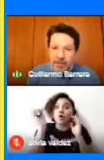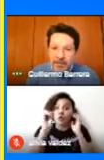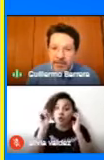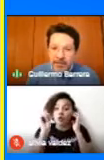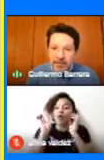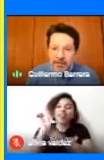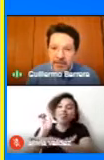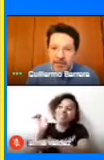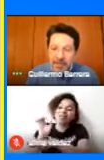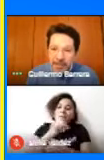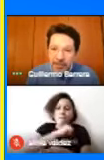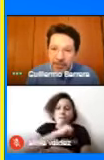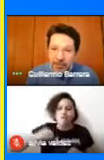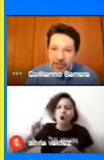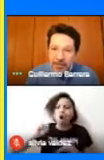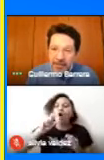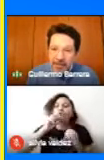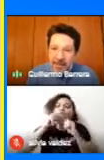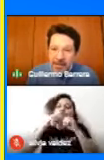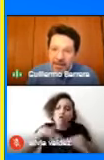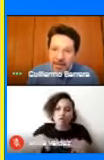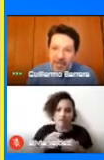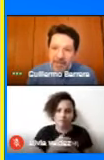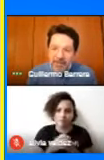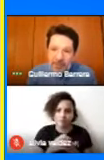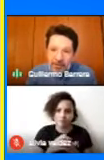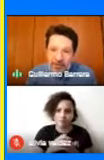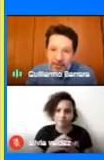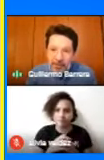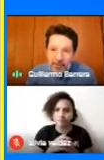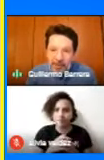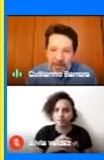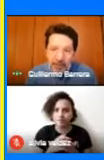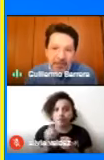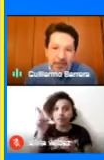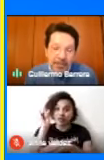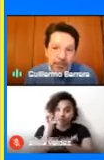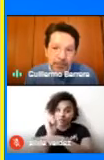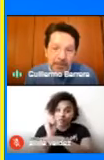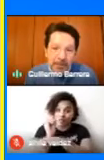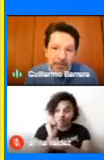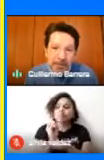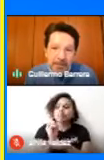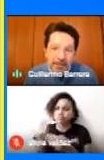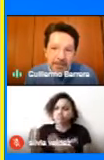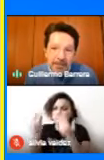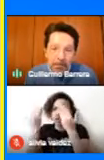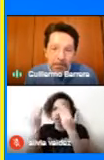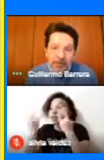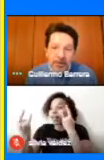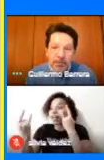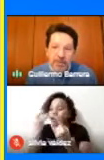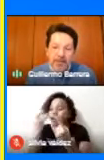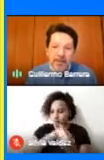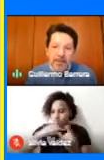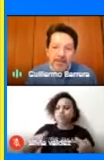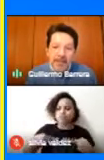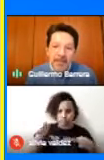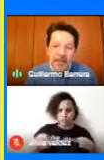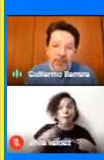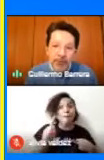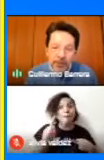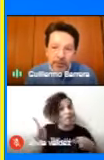entidades privadas o públicas. Entonces, la organización sirve para los intereses particulares, pero